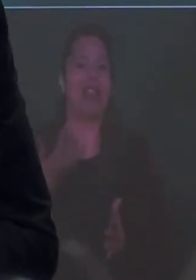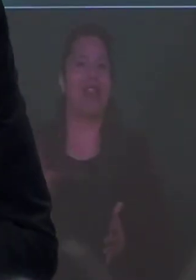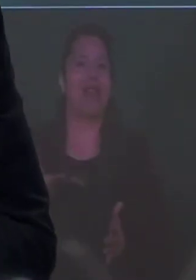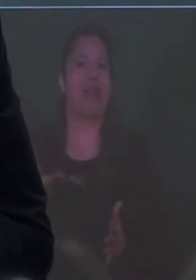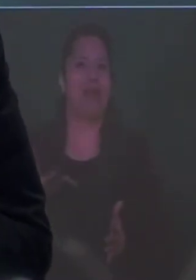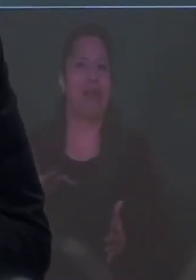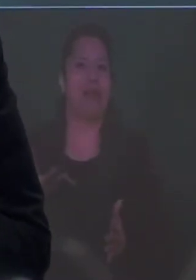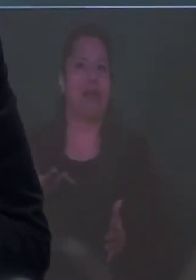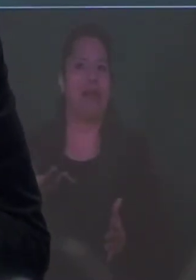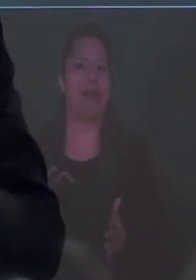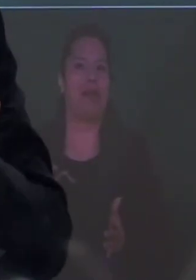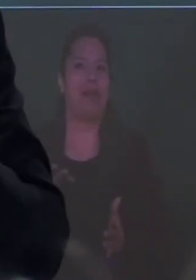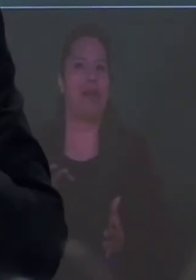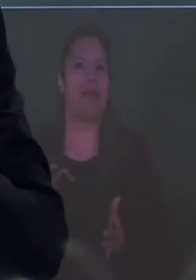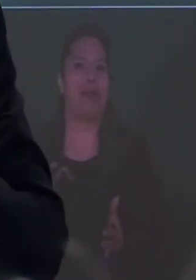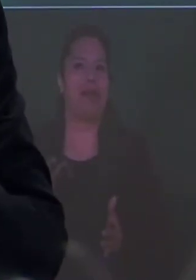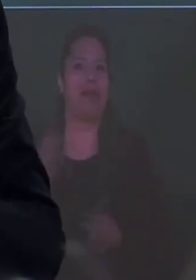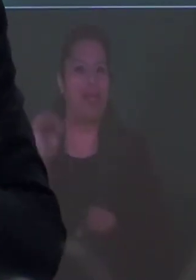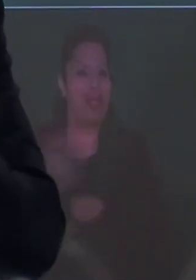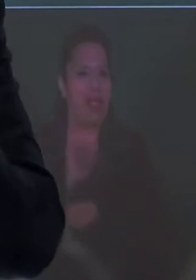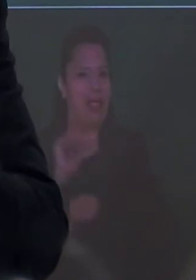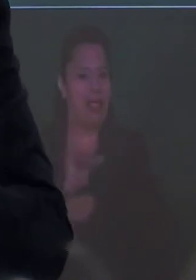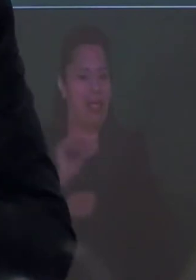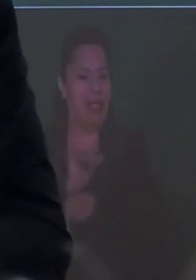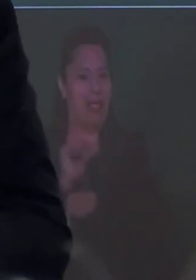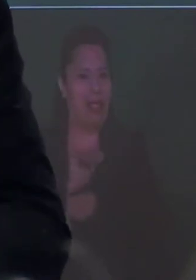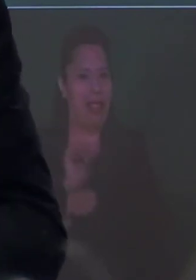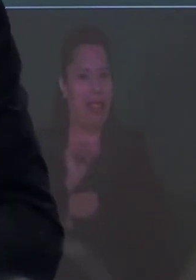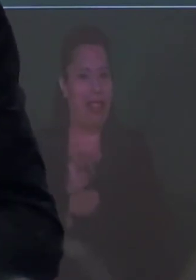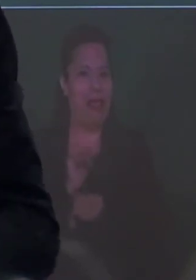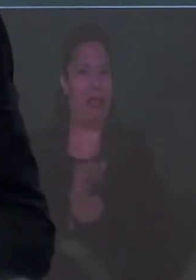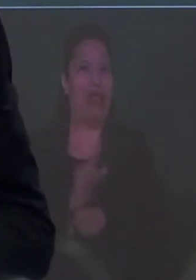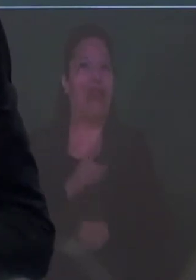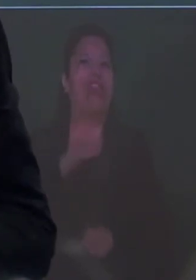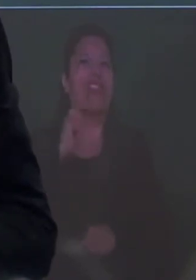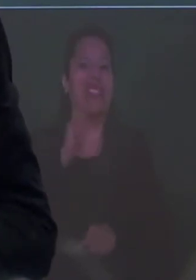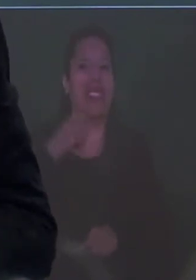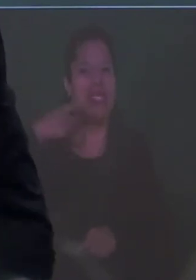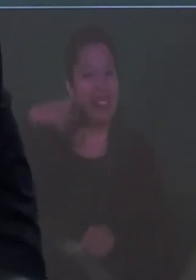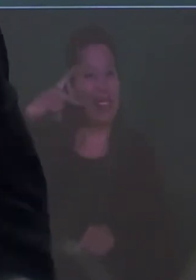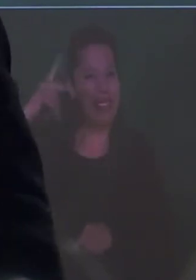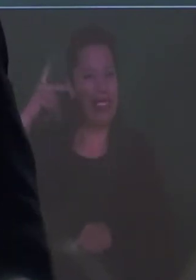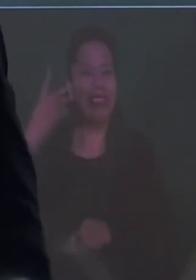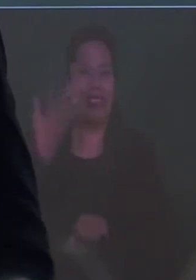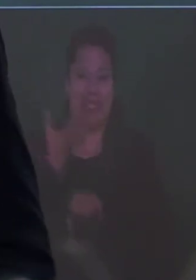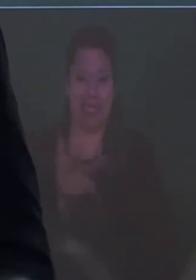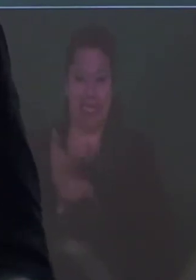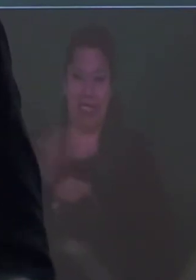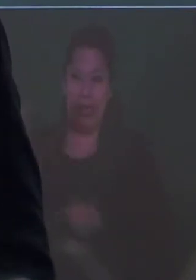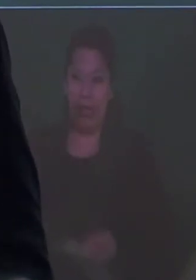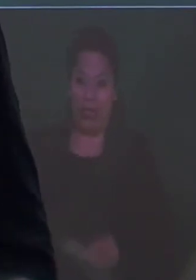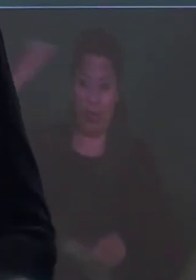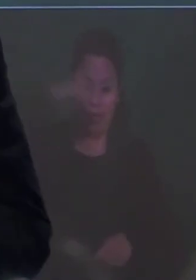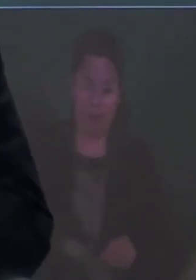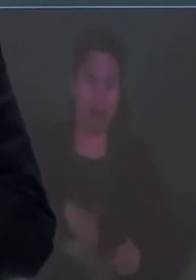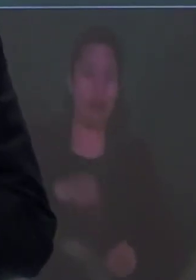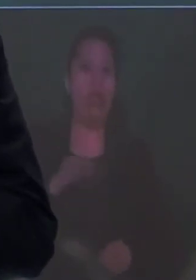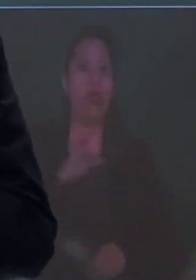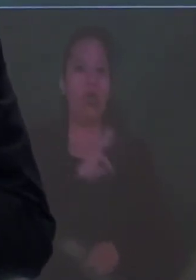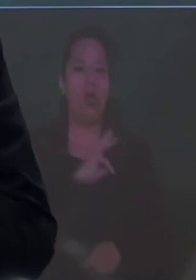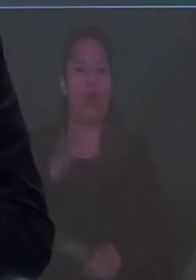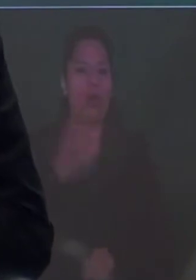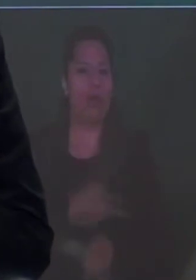seguridad pública lo que estamos viendo nacer este día puede marcar el futuro de nuestro país